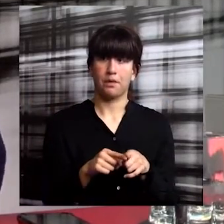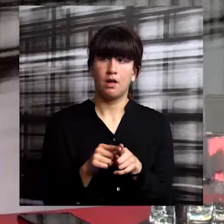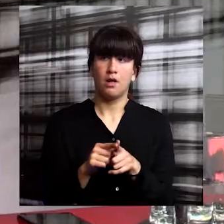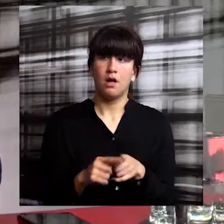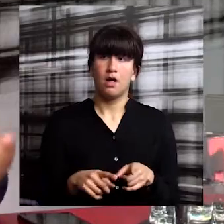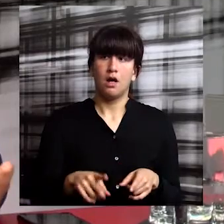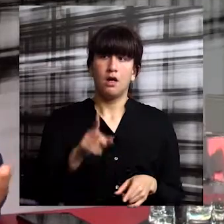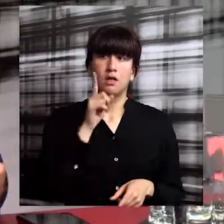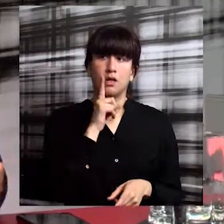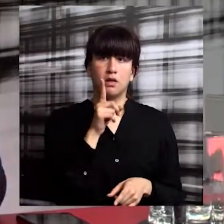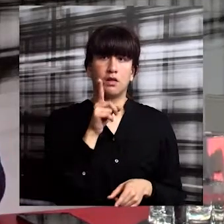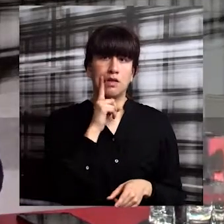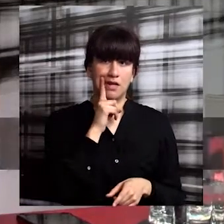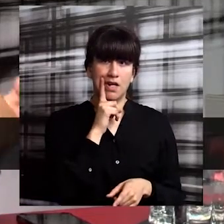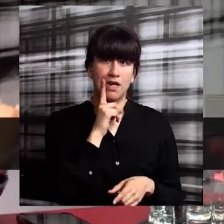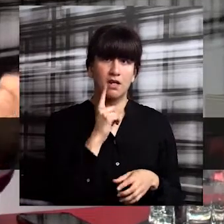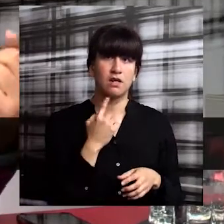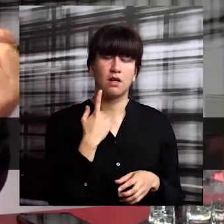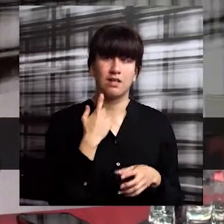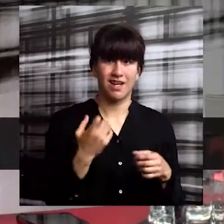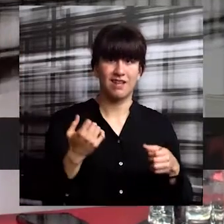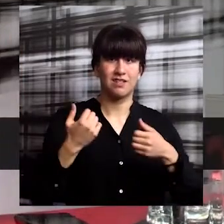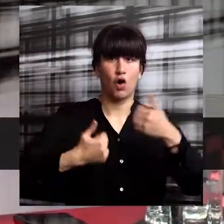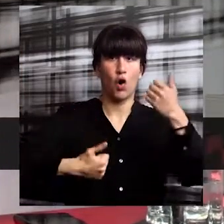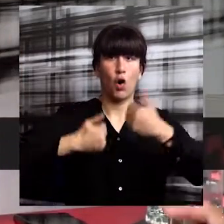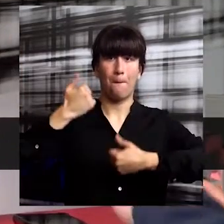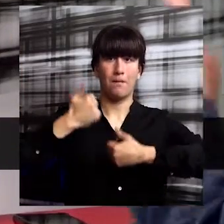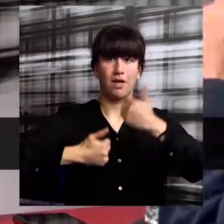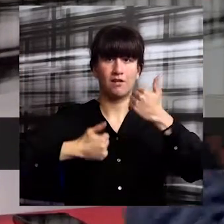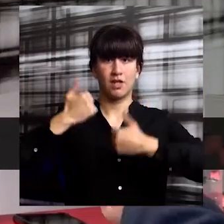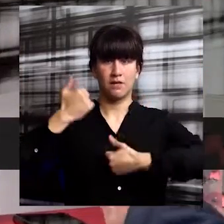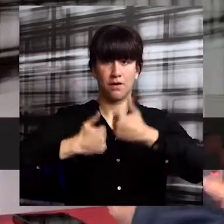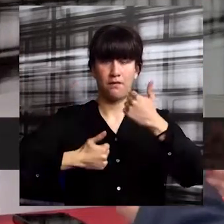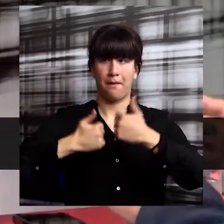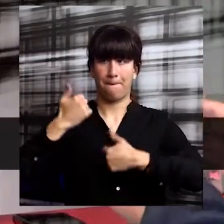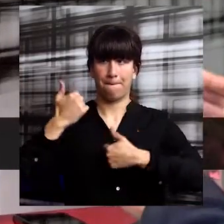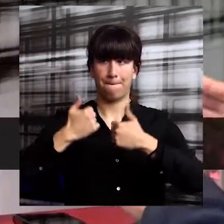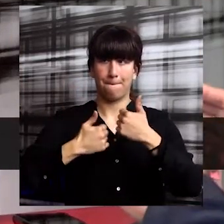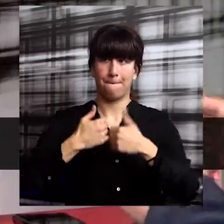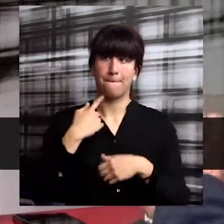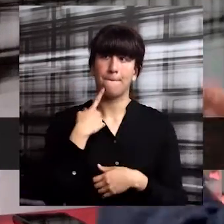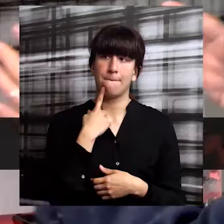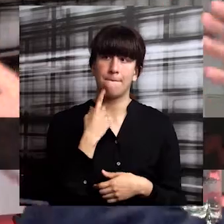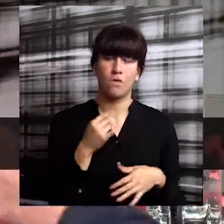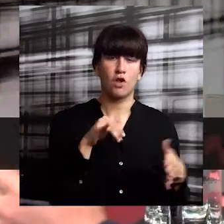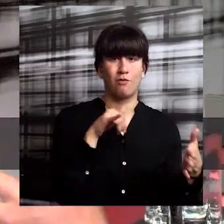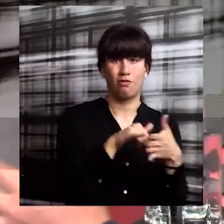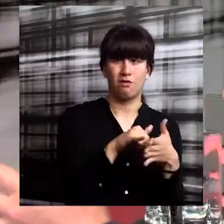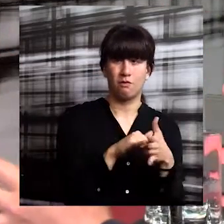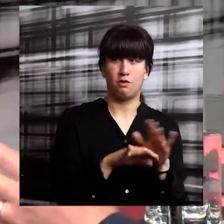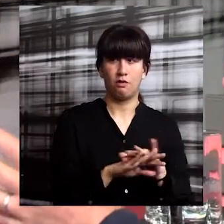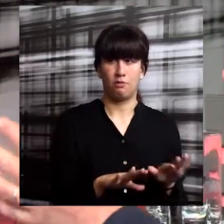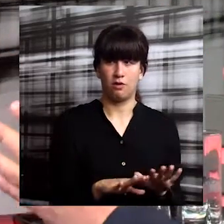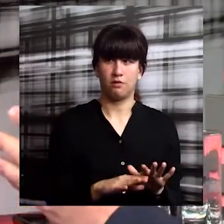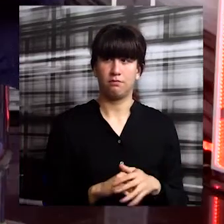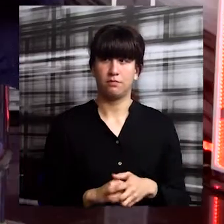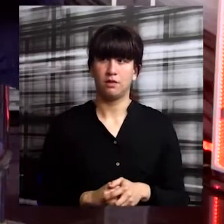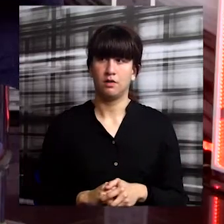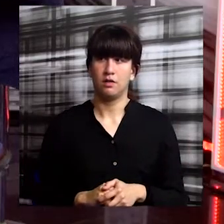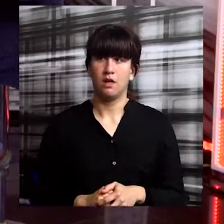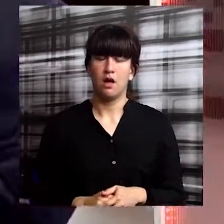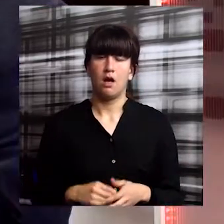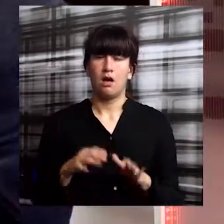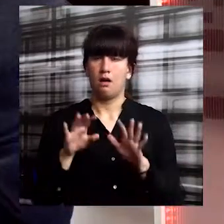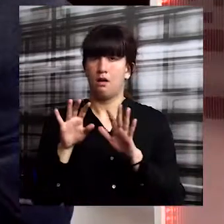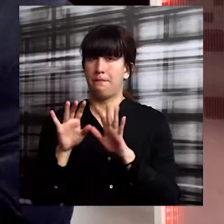sea competitiva, para evitar que le hagan dumping con los otros terminales. Y reitero, ¿estamos hablando en lo hipotético de un